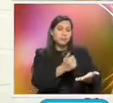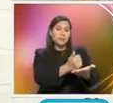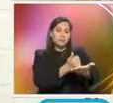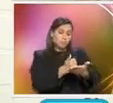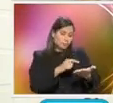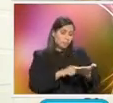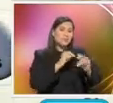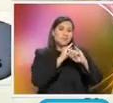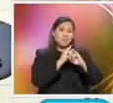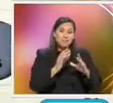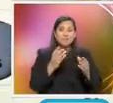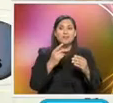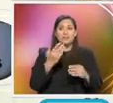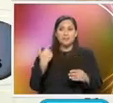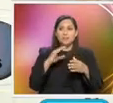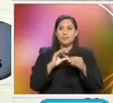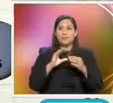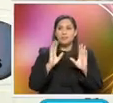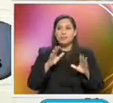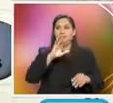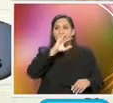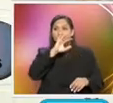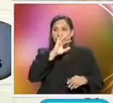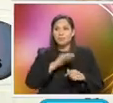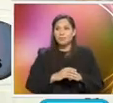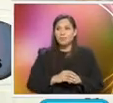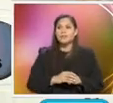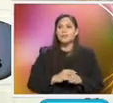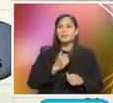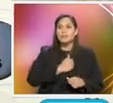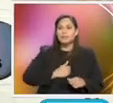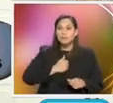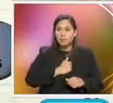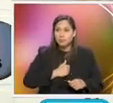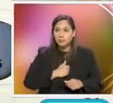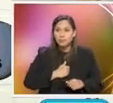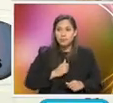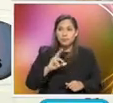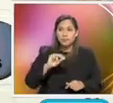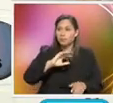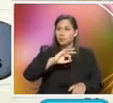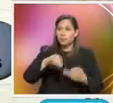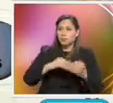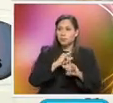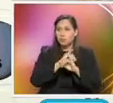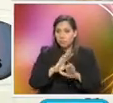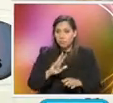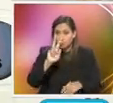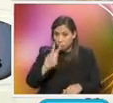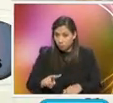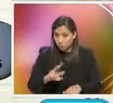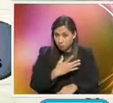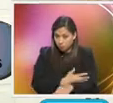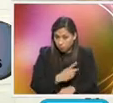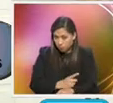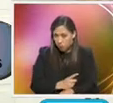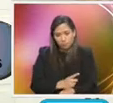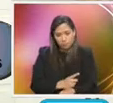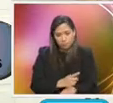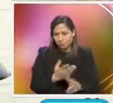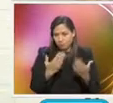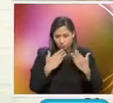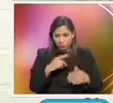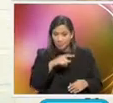cantidad de información que ya comentaba impresionante. Desafortunadamente, no toda esta información es veraz, no toda esta